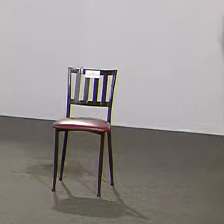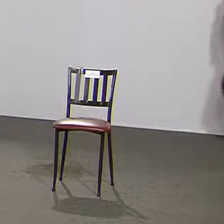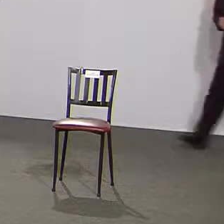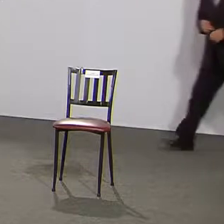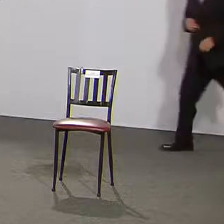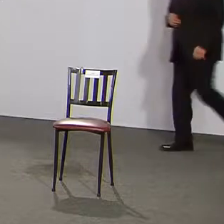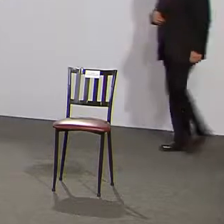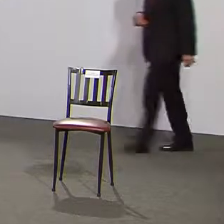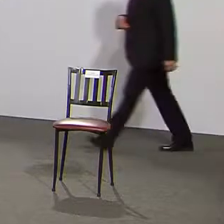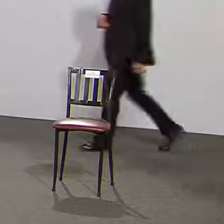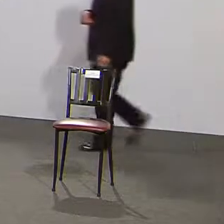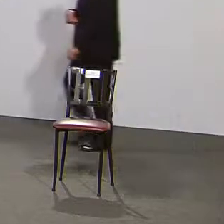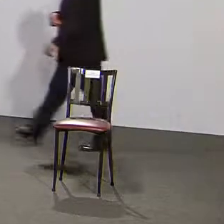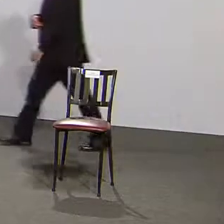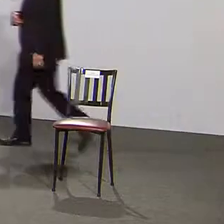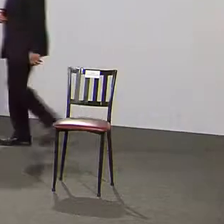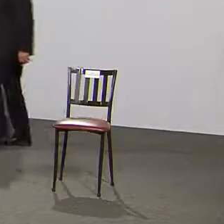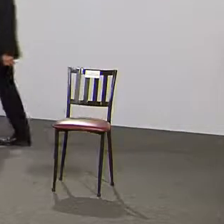Buenos días.